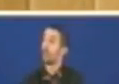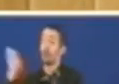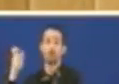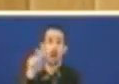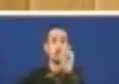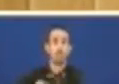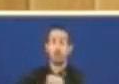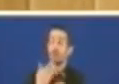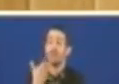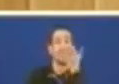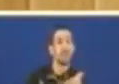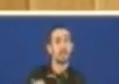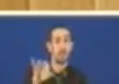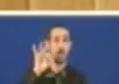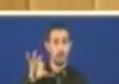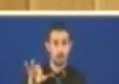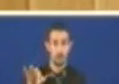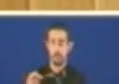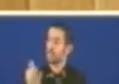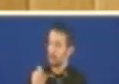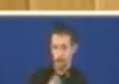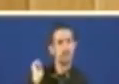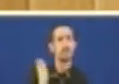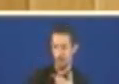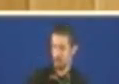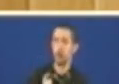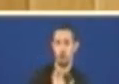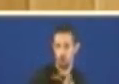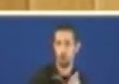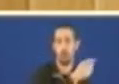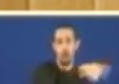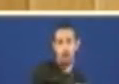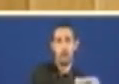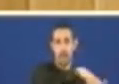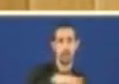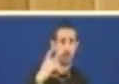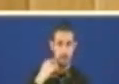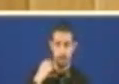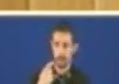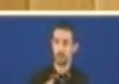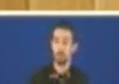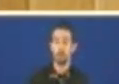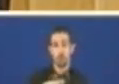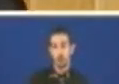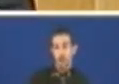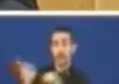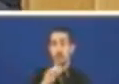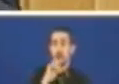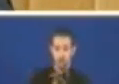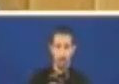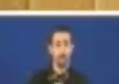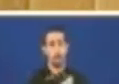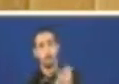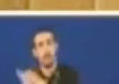demandan, ningún deste tipo de sancións. Por tanto, nos entendemos que neste momento o que hai que facer son varias